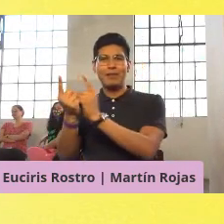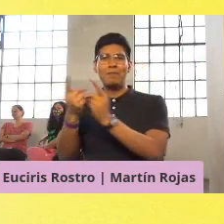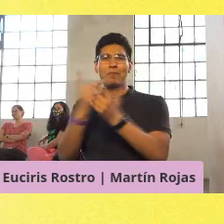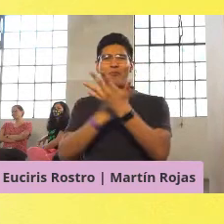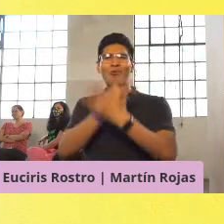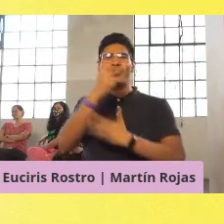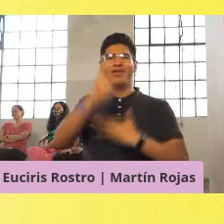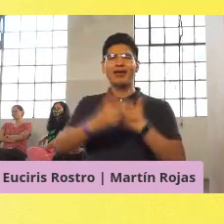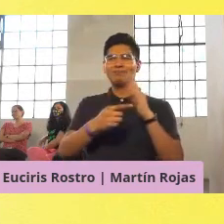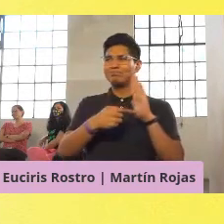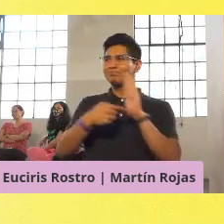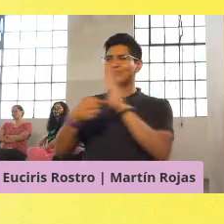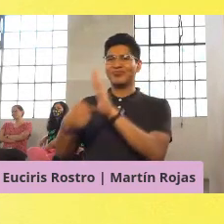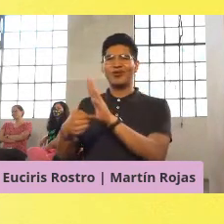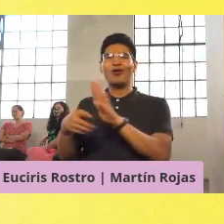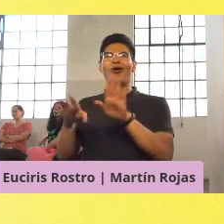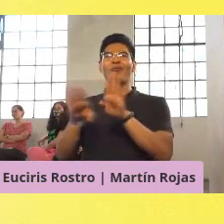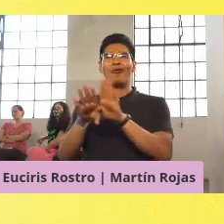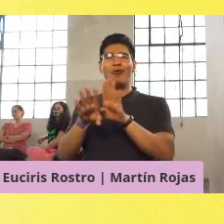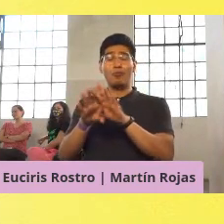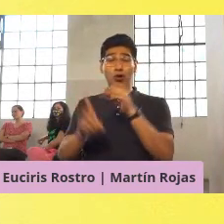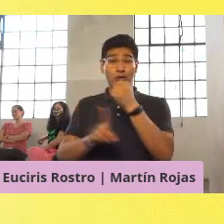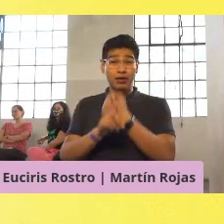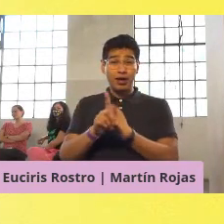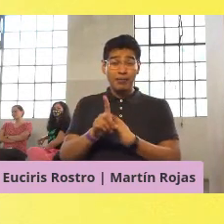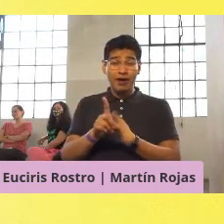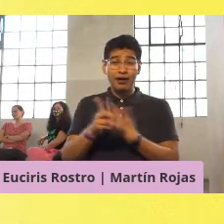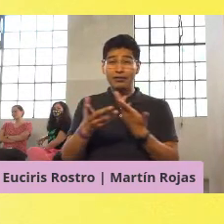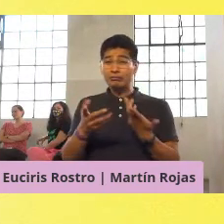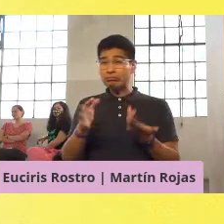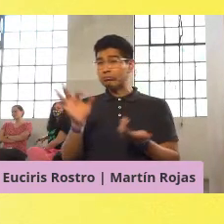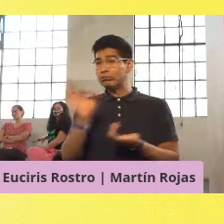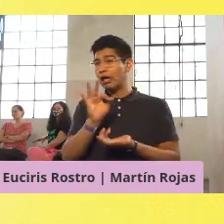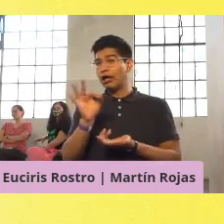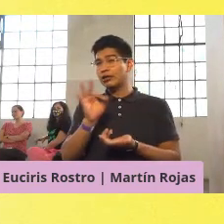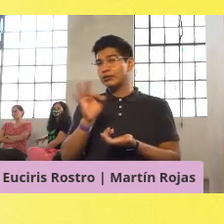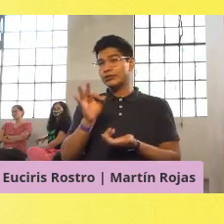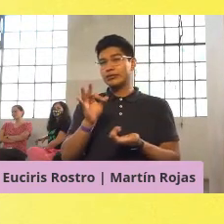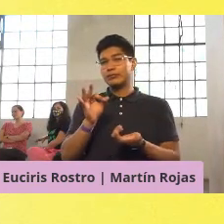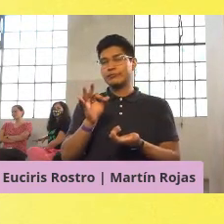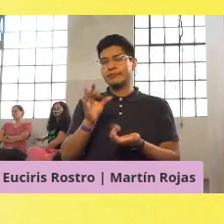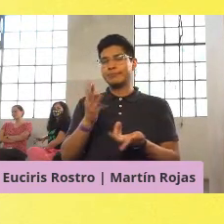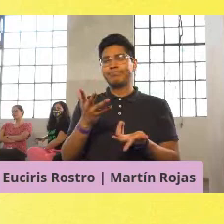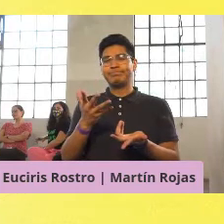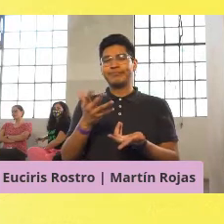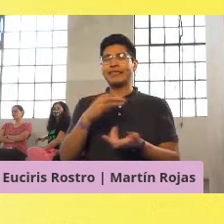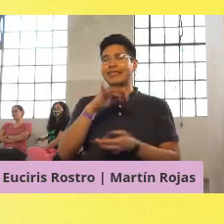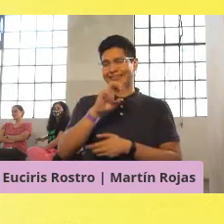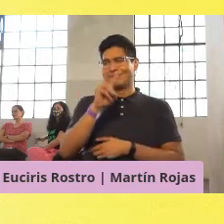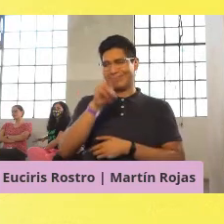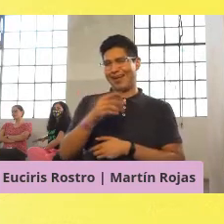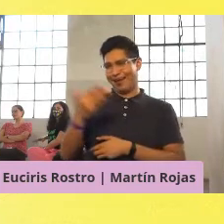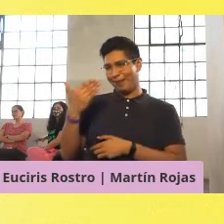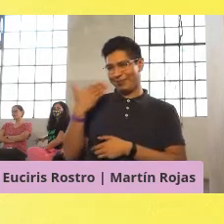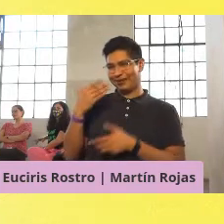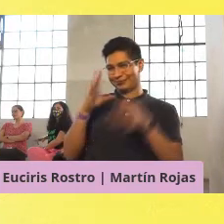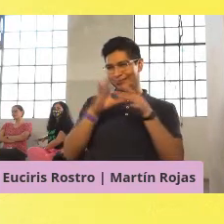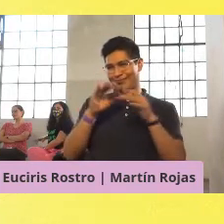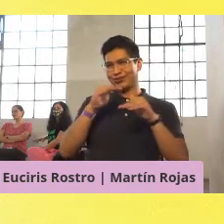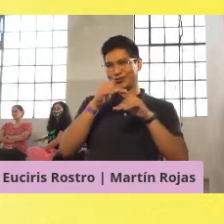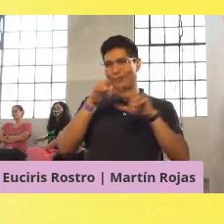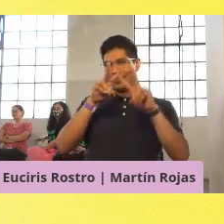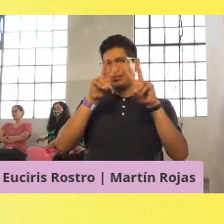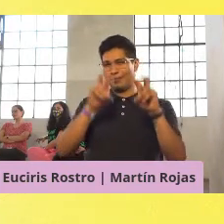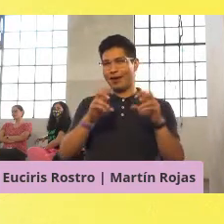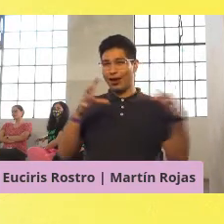¿no? Y en las que también nos toca a veces ser partícipes porque esta congruencia, estamos caminando hacia